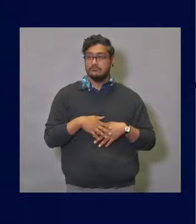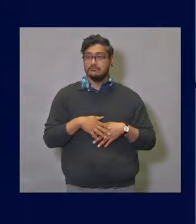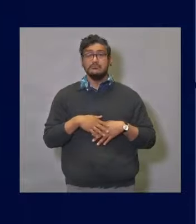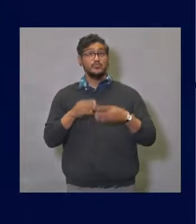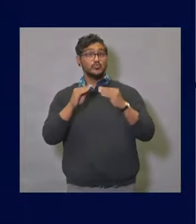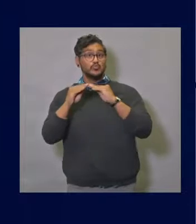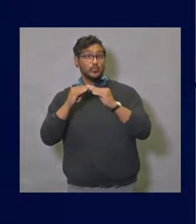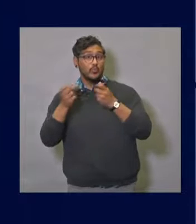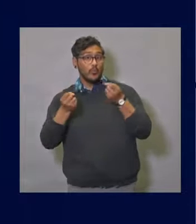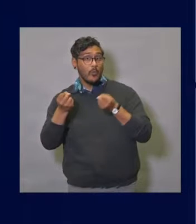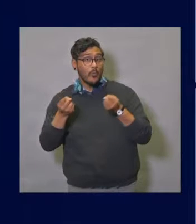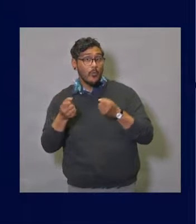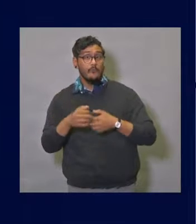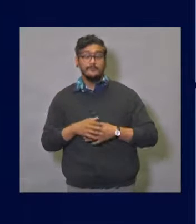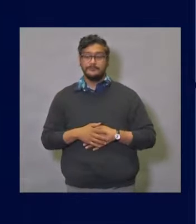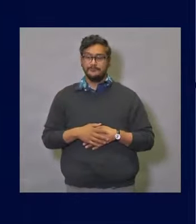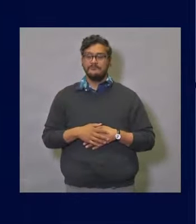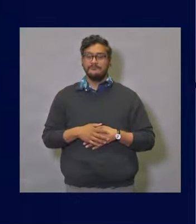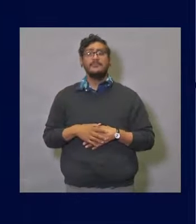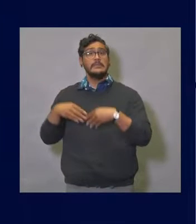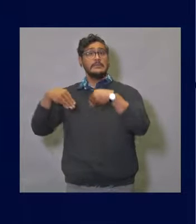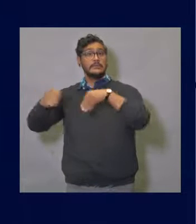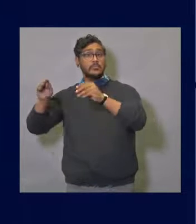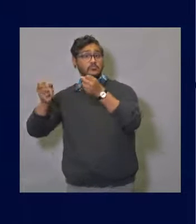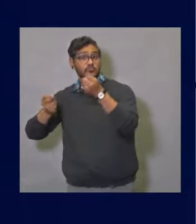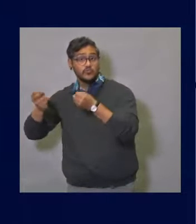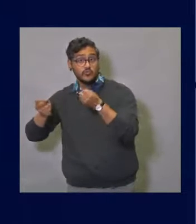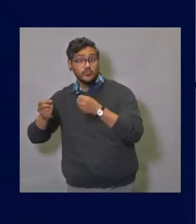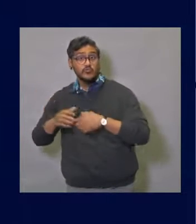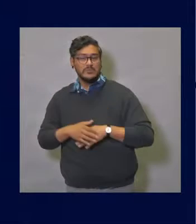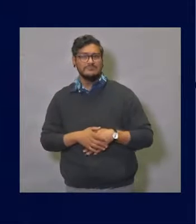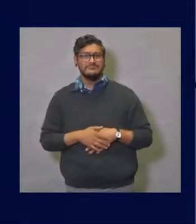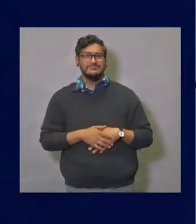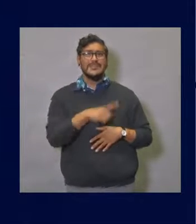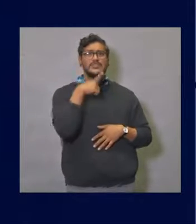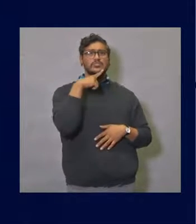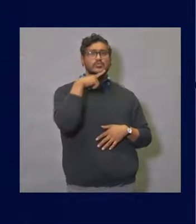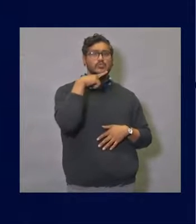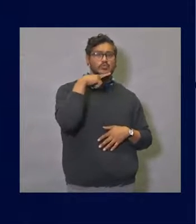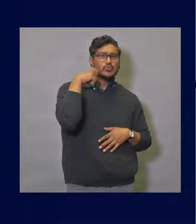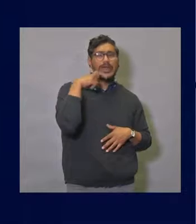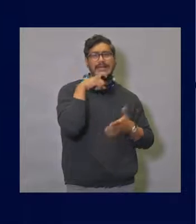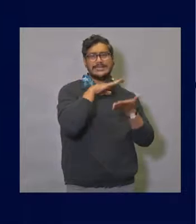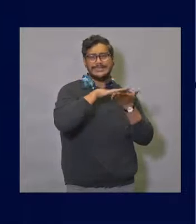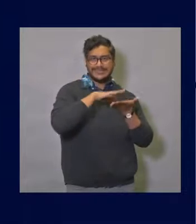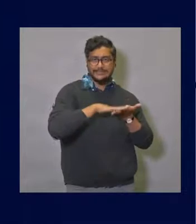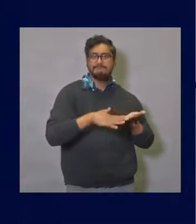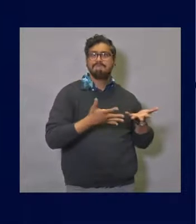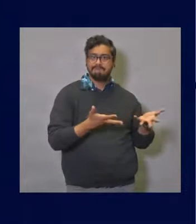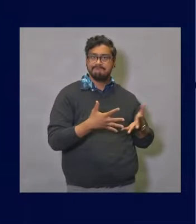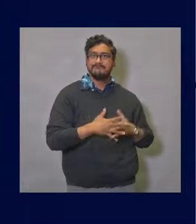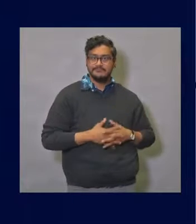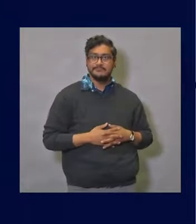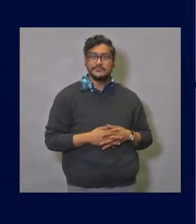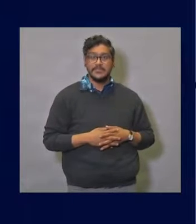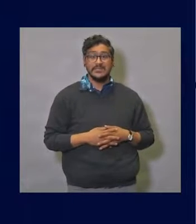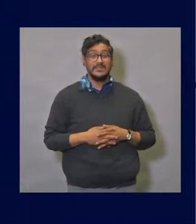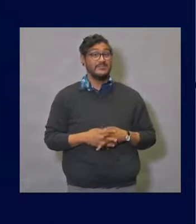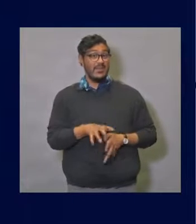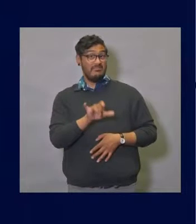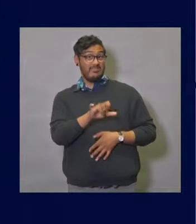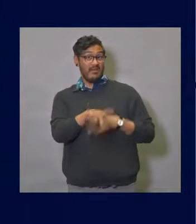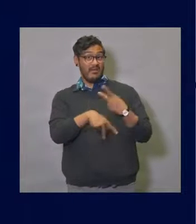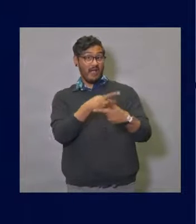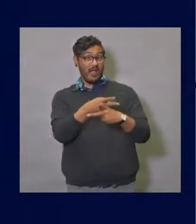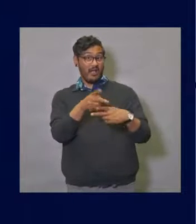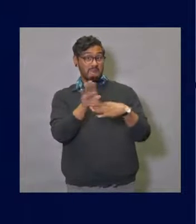automóviles, concesionarios de automóviles y servicios de lavanderías y limpieza. A este tipo de